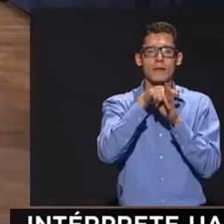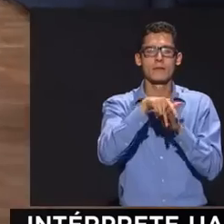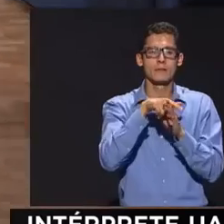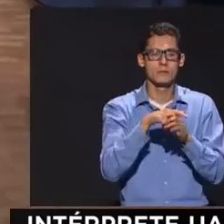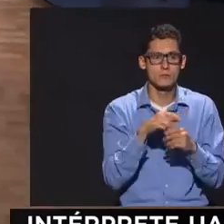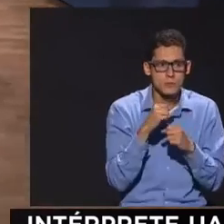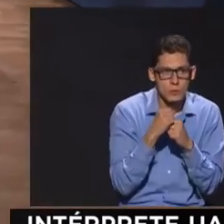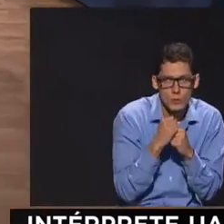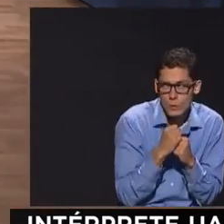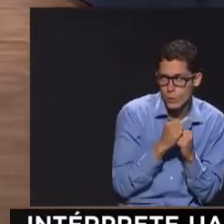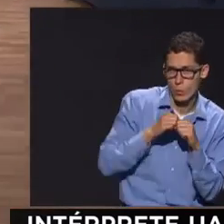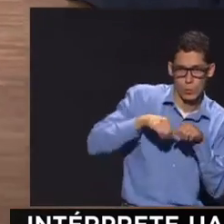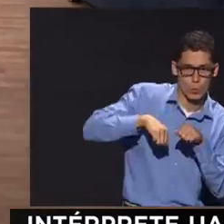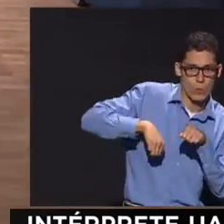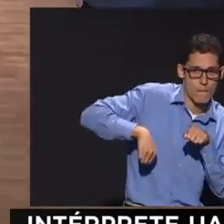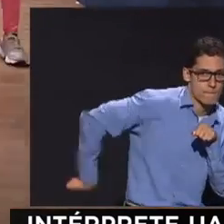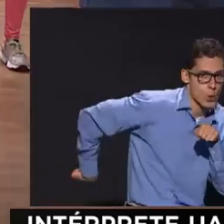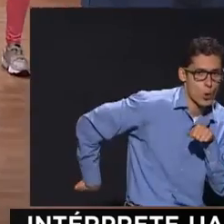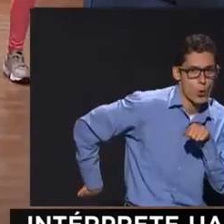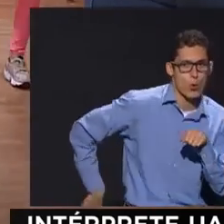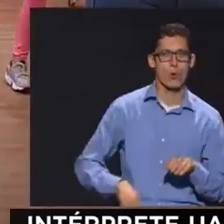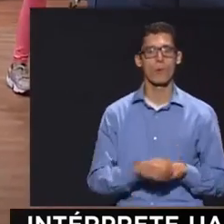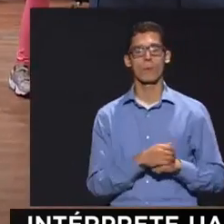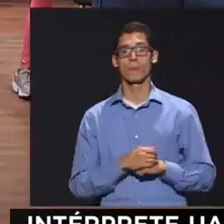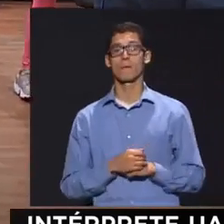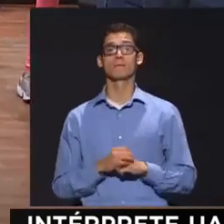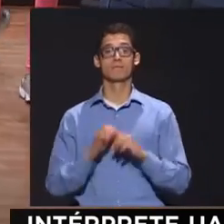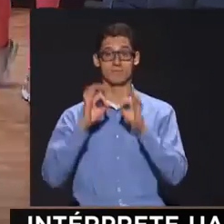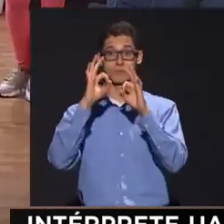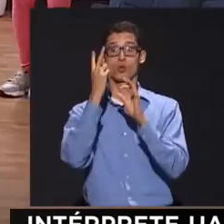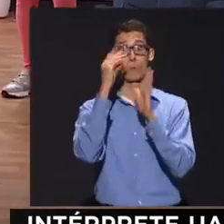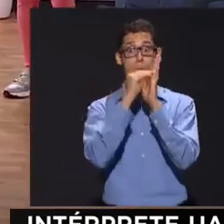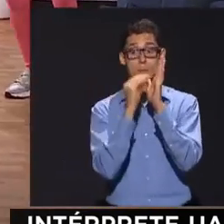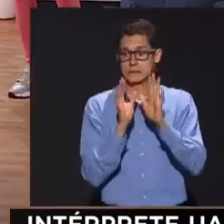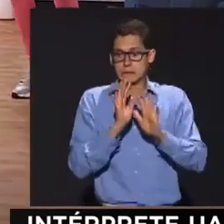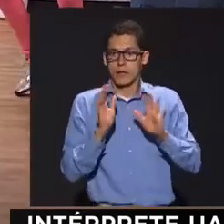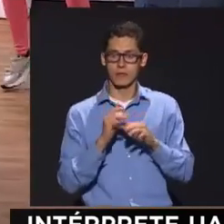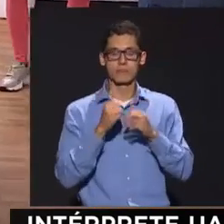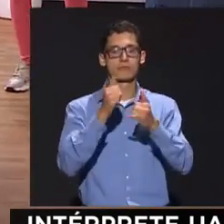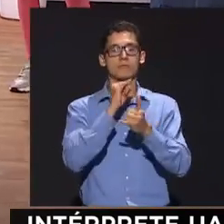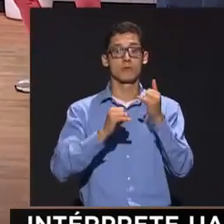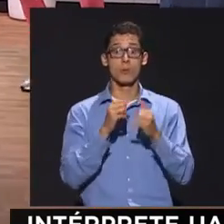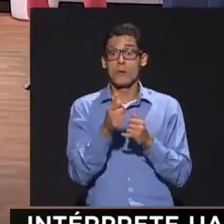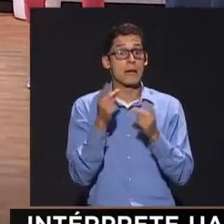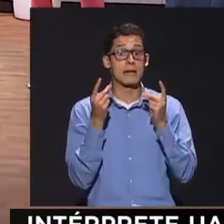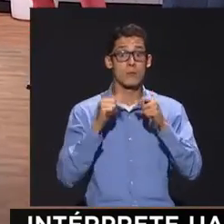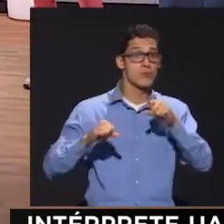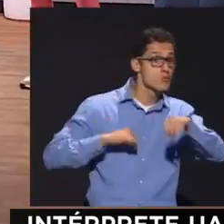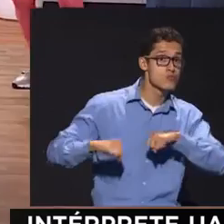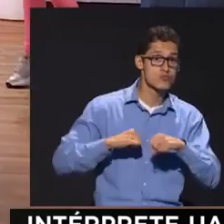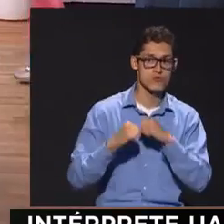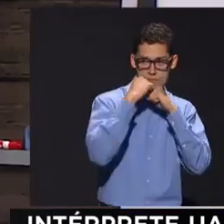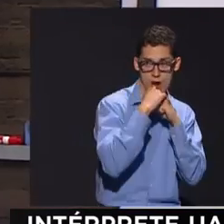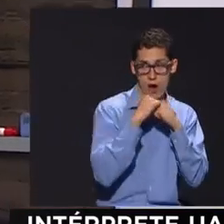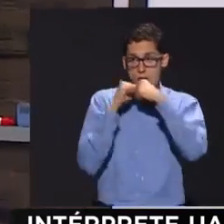escondo últimas dos veces excelente y vamos a buscar modernos para que no los alcances cambio